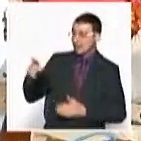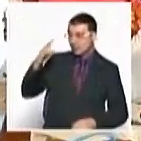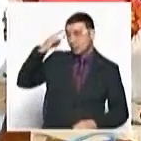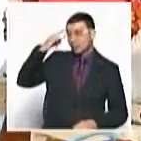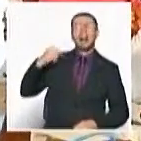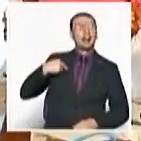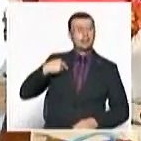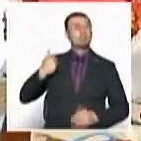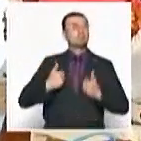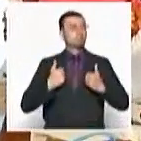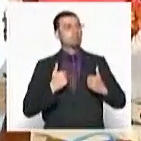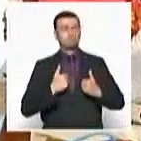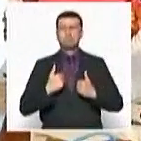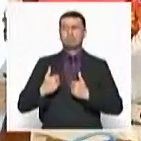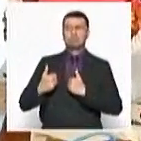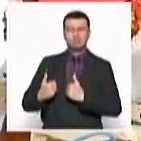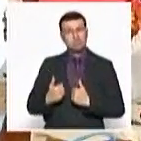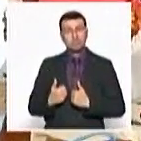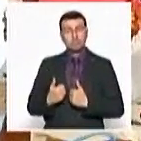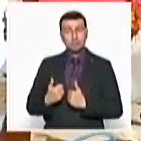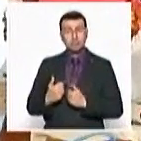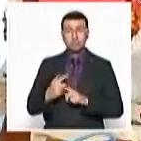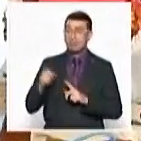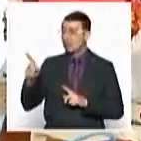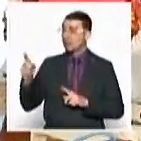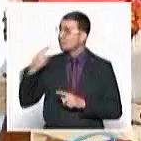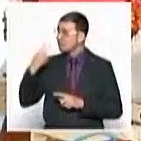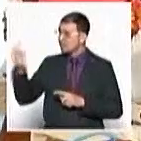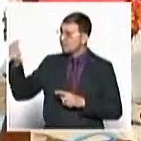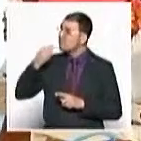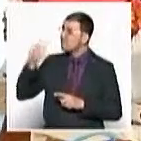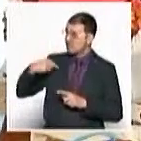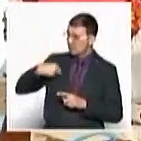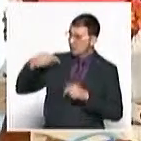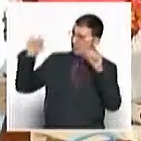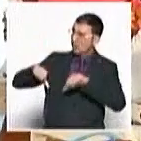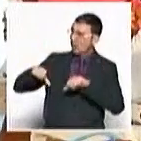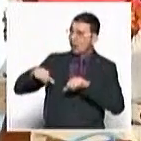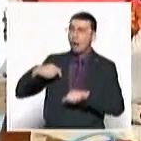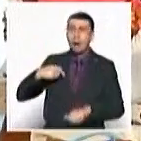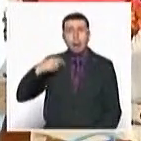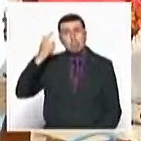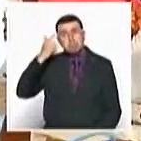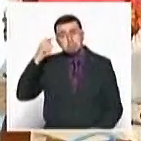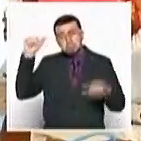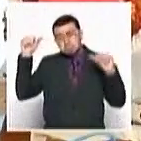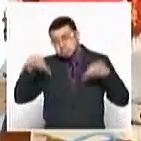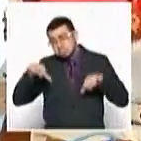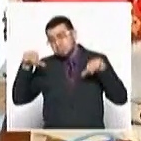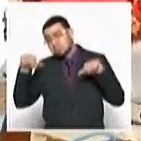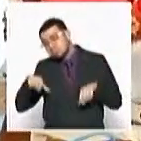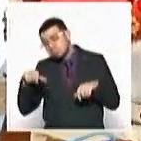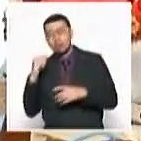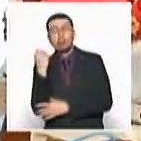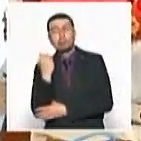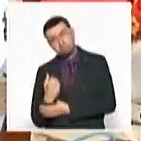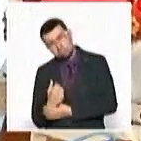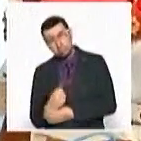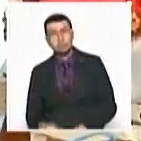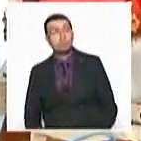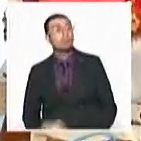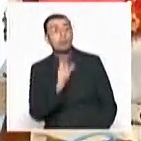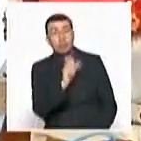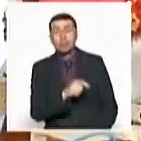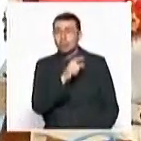y a poner, digamos, dentro de todo su torrente energético esa expresión del médico. Y si la persona es débil de mente y